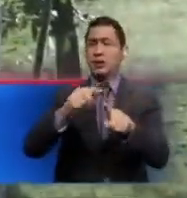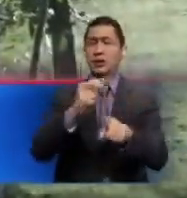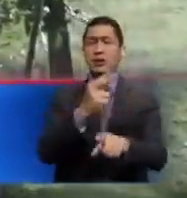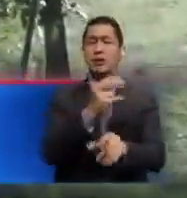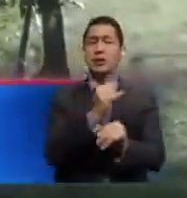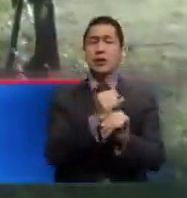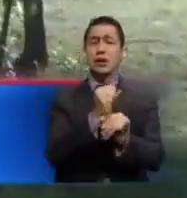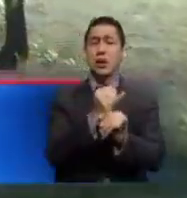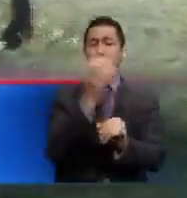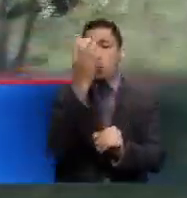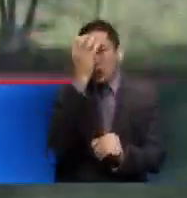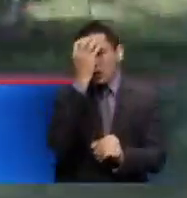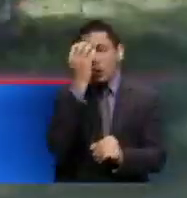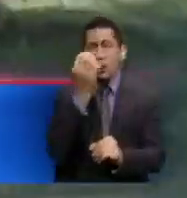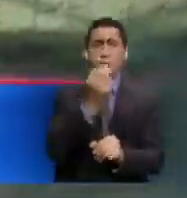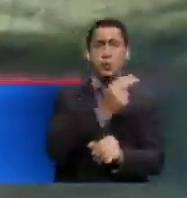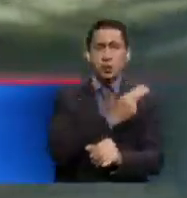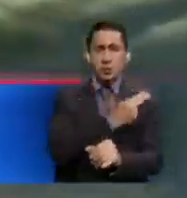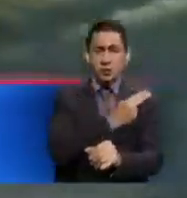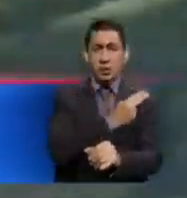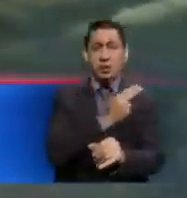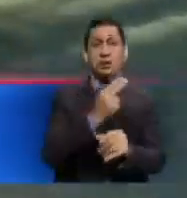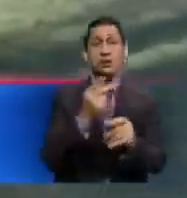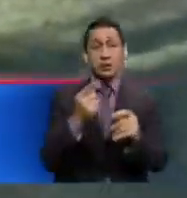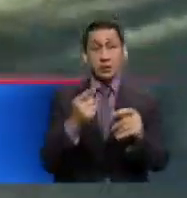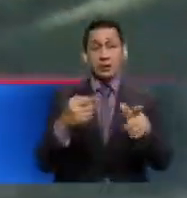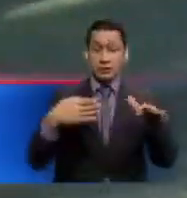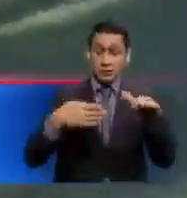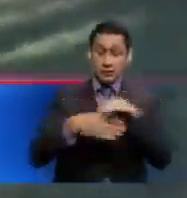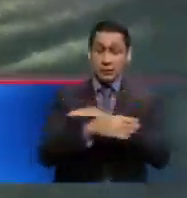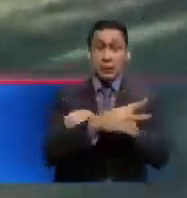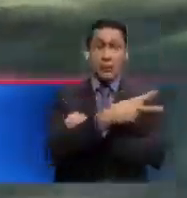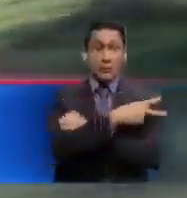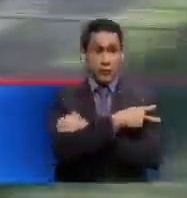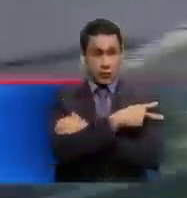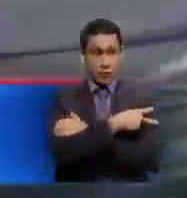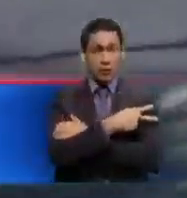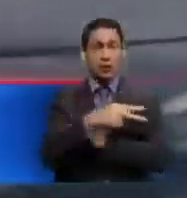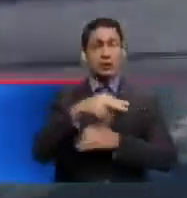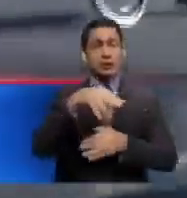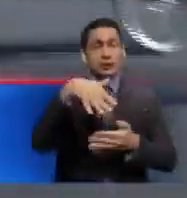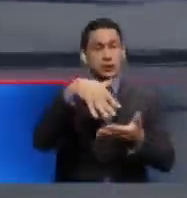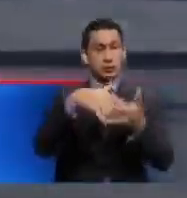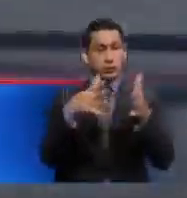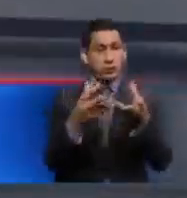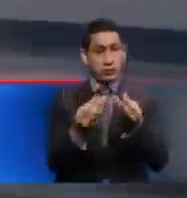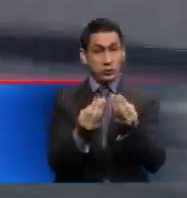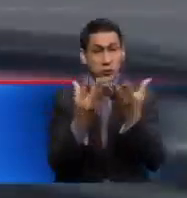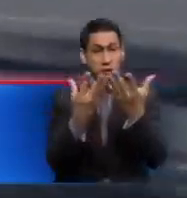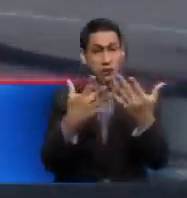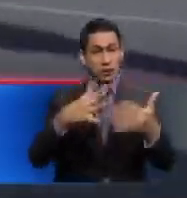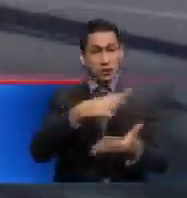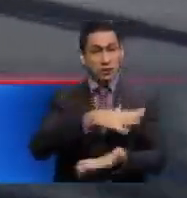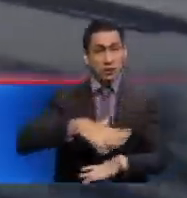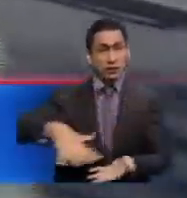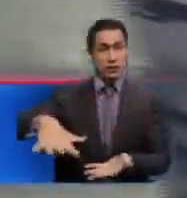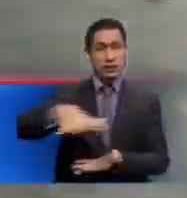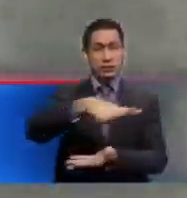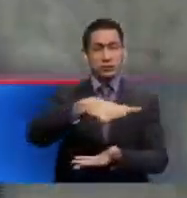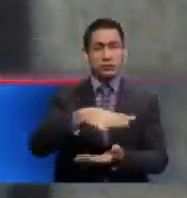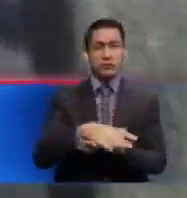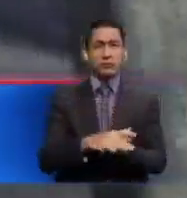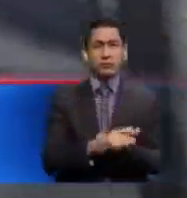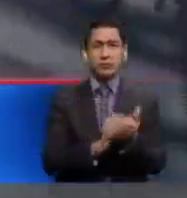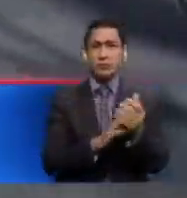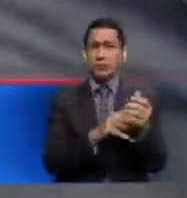que estudiantes y personal docente pueda ingresar. Y hay otra de las tomas, venga por acá, por favor, ayúdeme, de la detonación, se puede ver la detonación, venga, estamos a